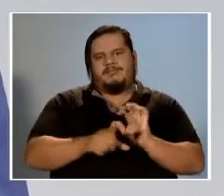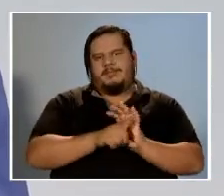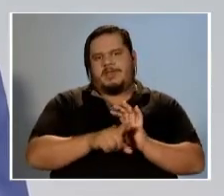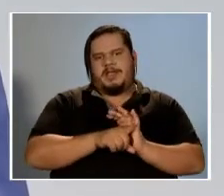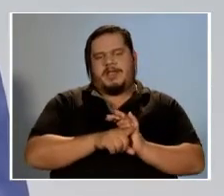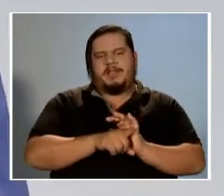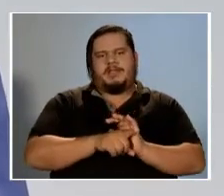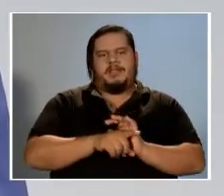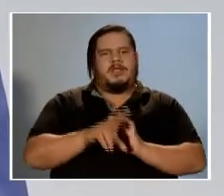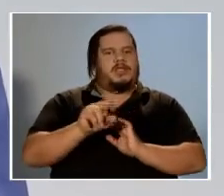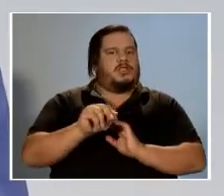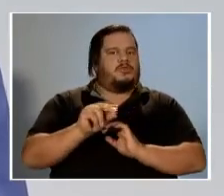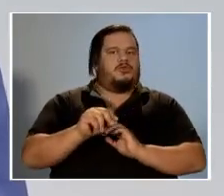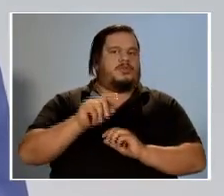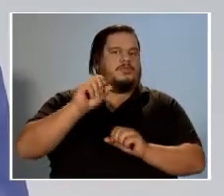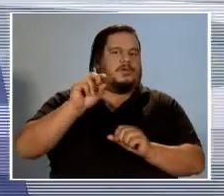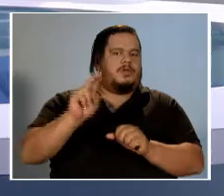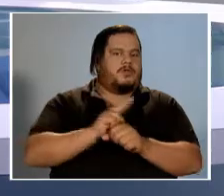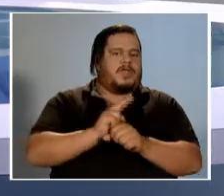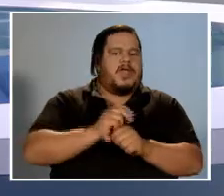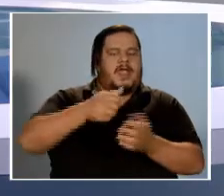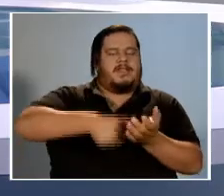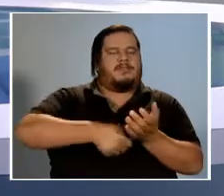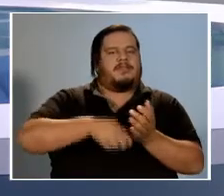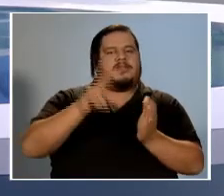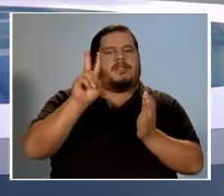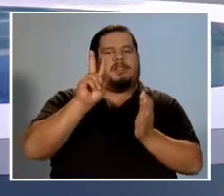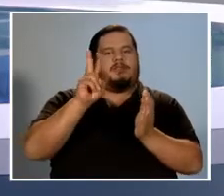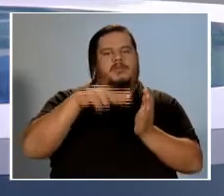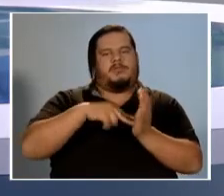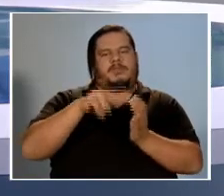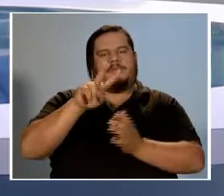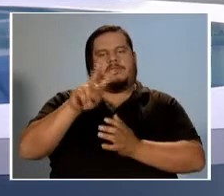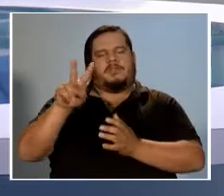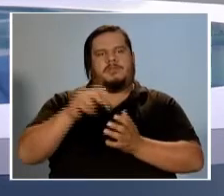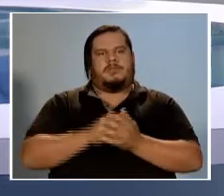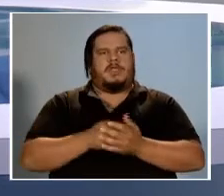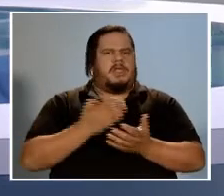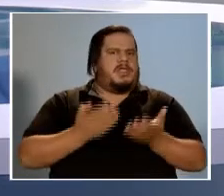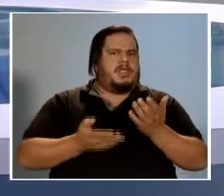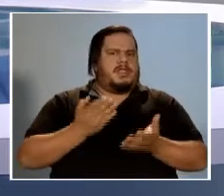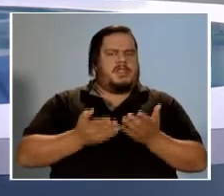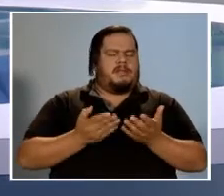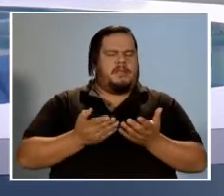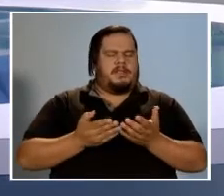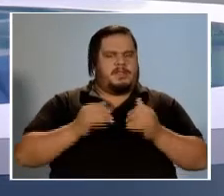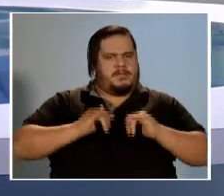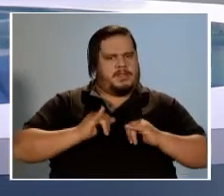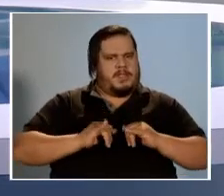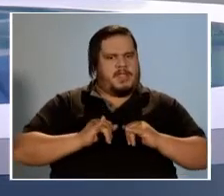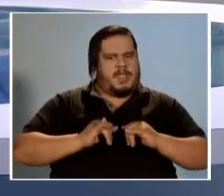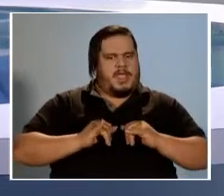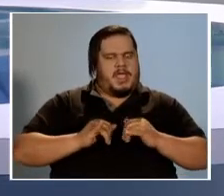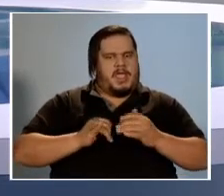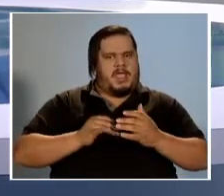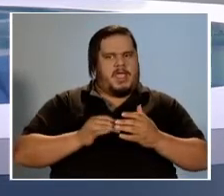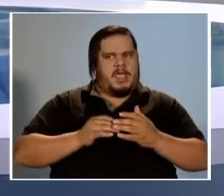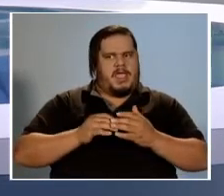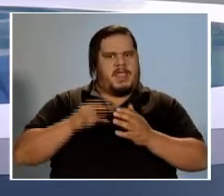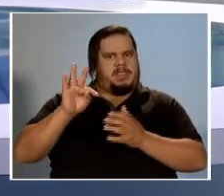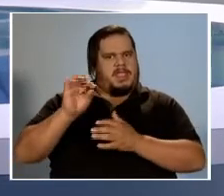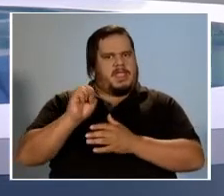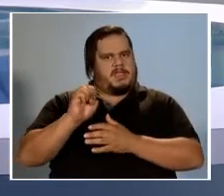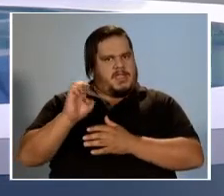en esa elección del 2022. Y agregarle que en tanto posiblemente se mantiene la posición del tribunal, que es factible que